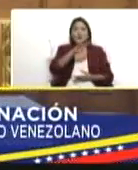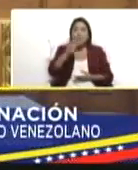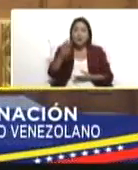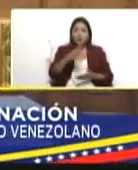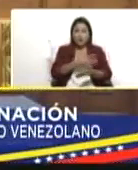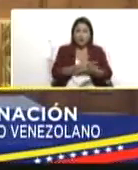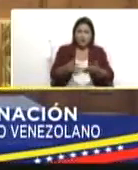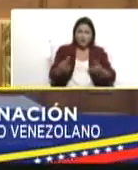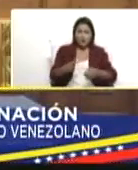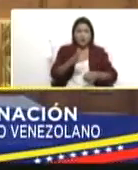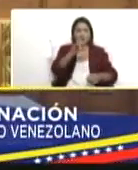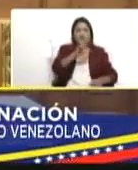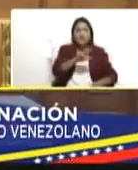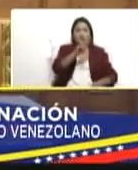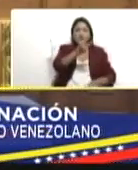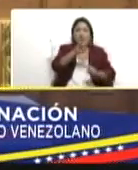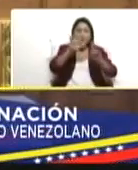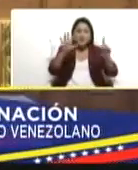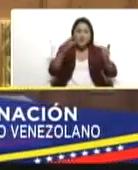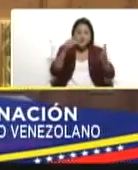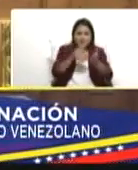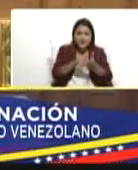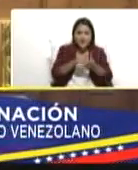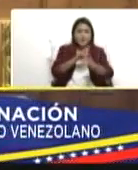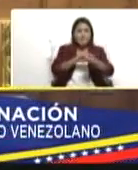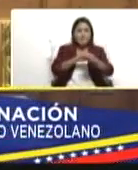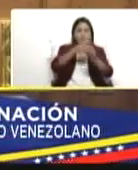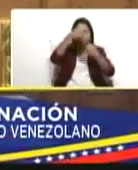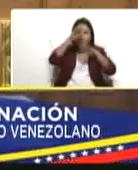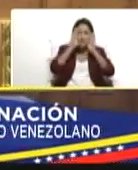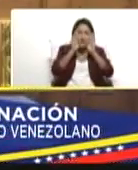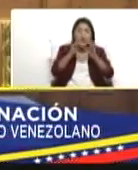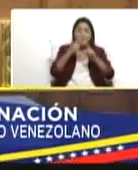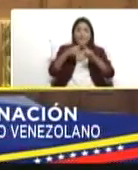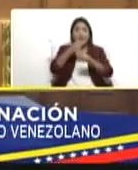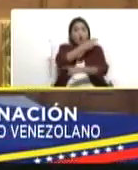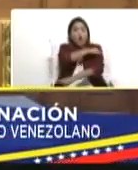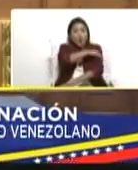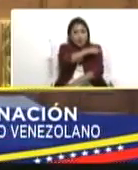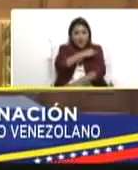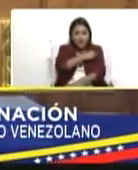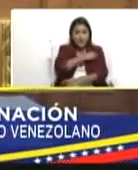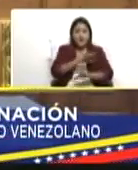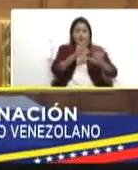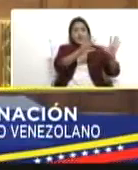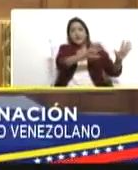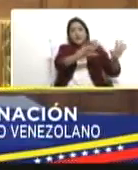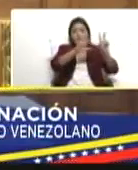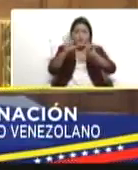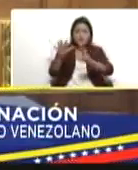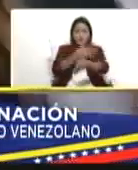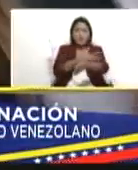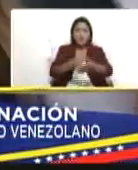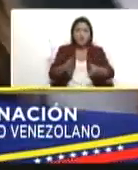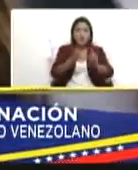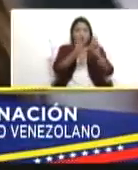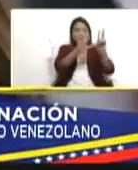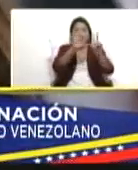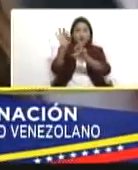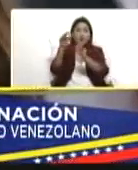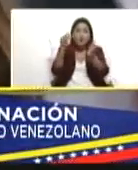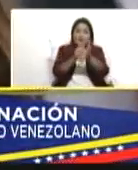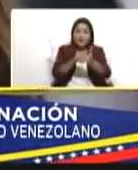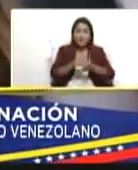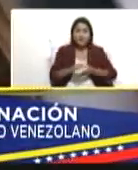24,32 6,000 consultas y en la red hospitalaria 17,800 1000